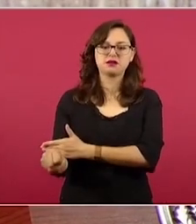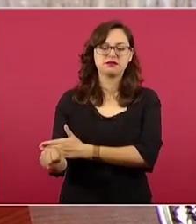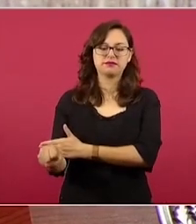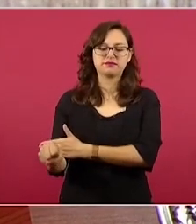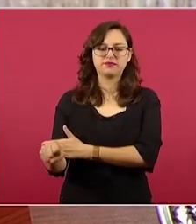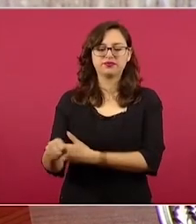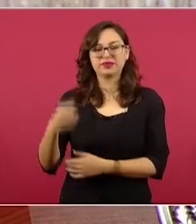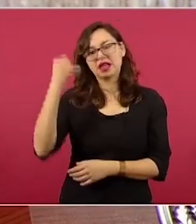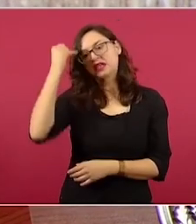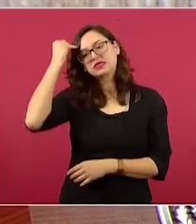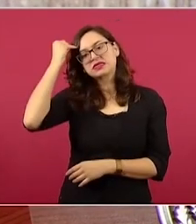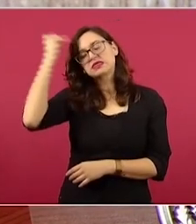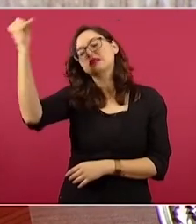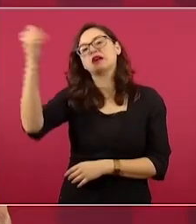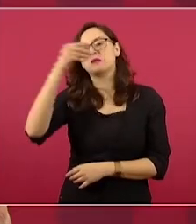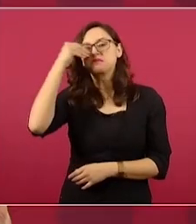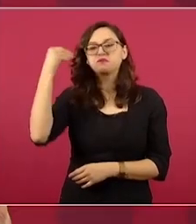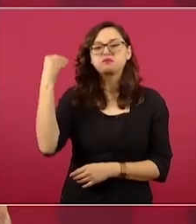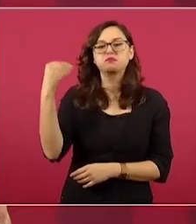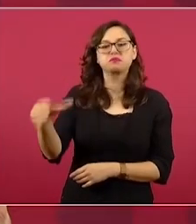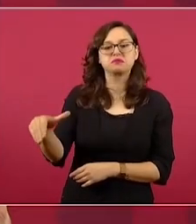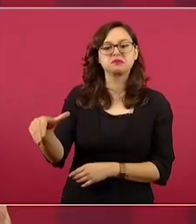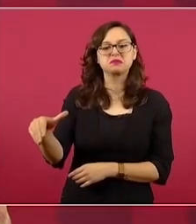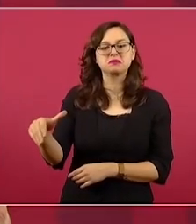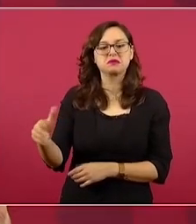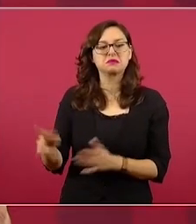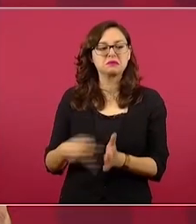le inventaron delitos